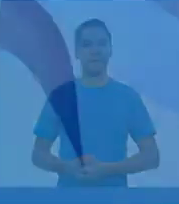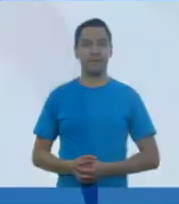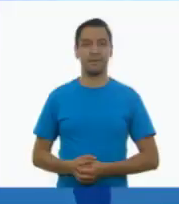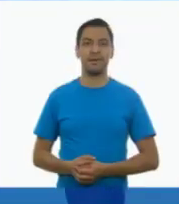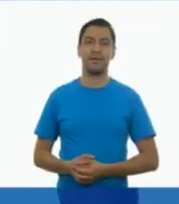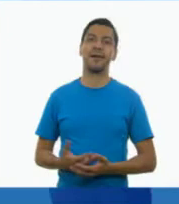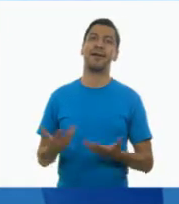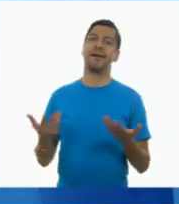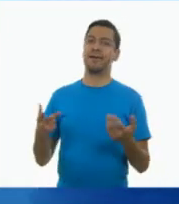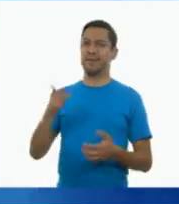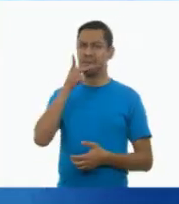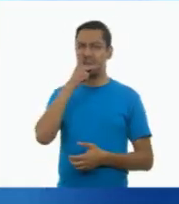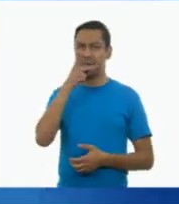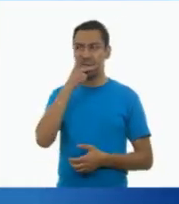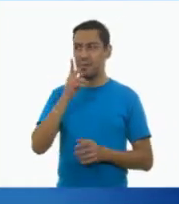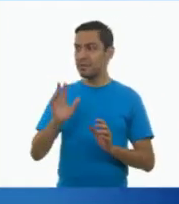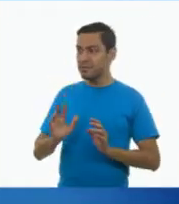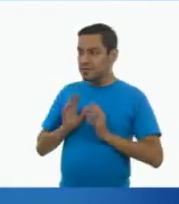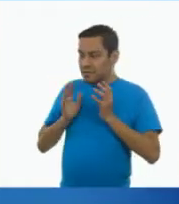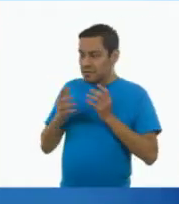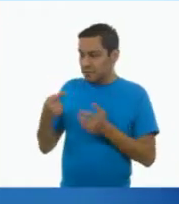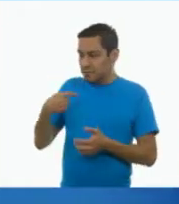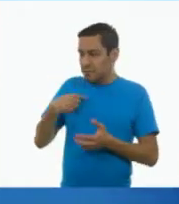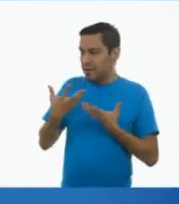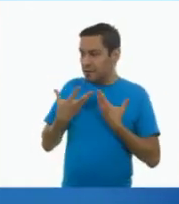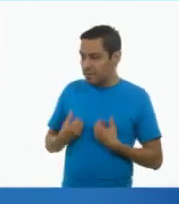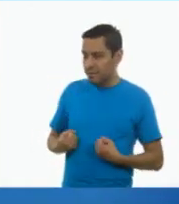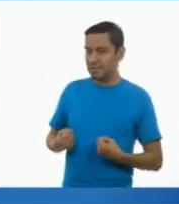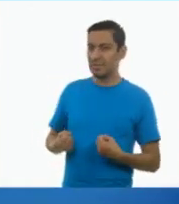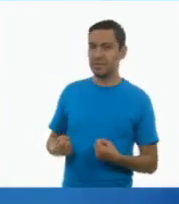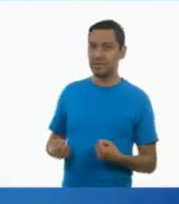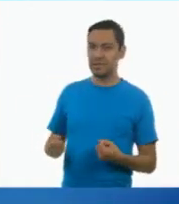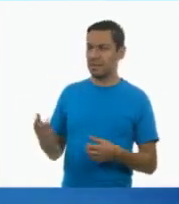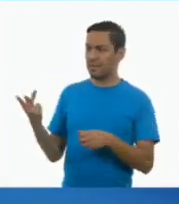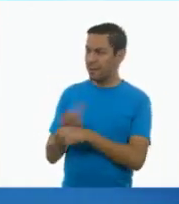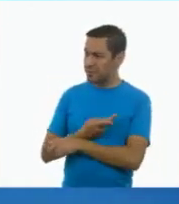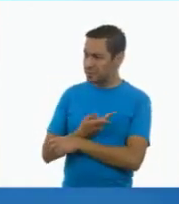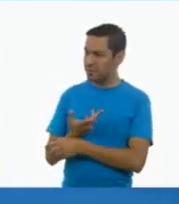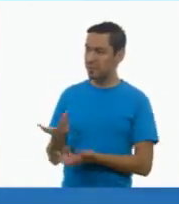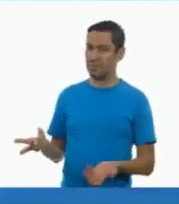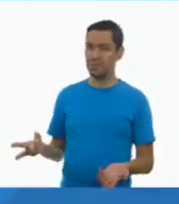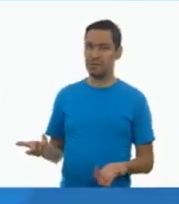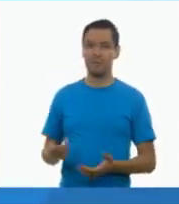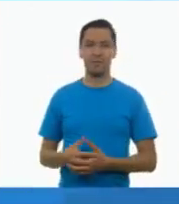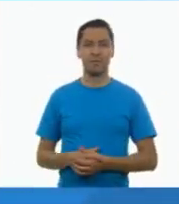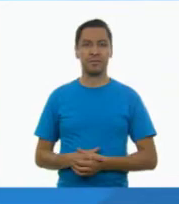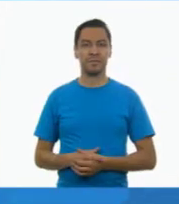Ay, papá, ay, nena, ¿me pegaste un susto? Ay, tú a mí, nena.